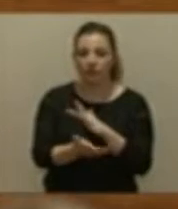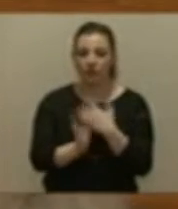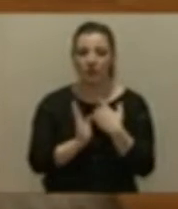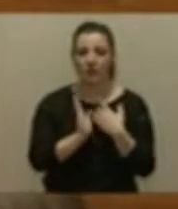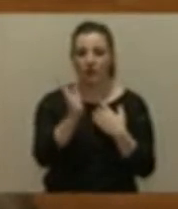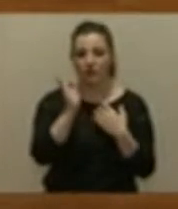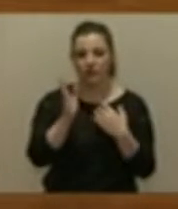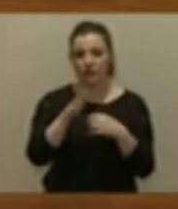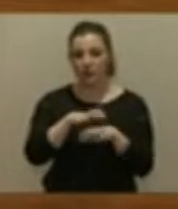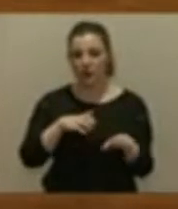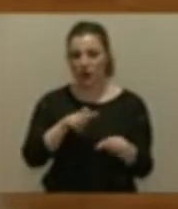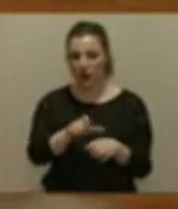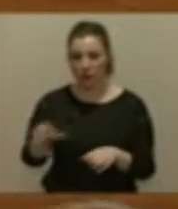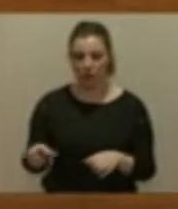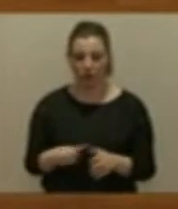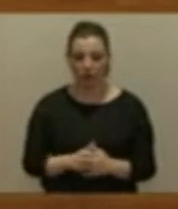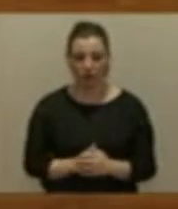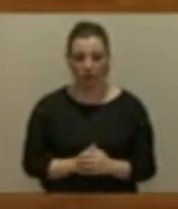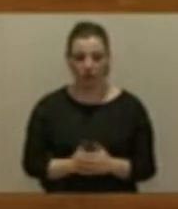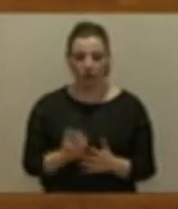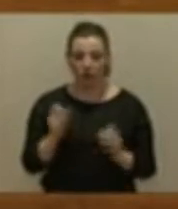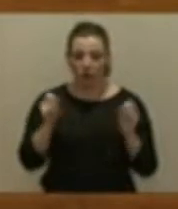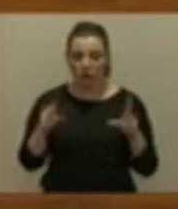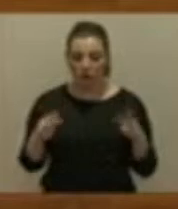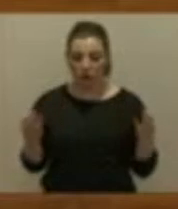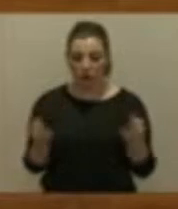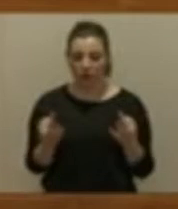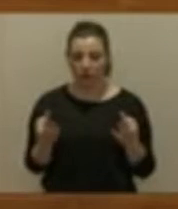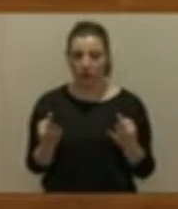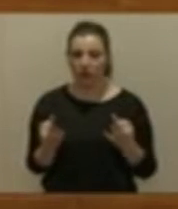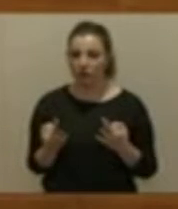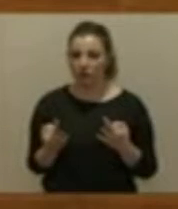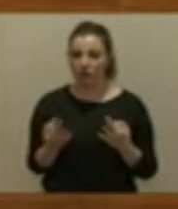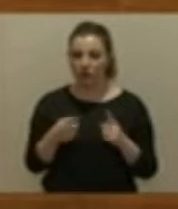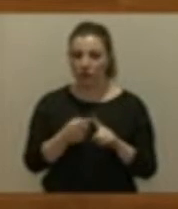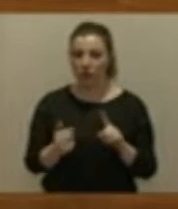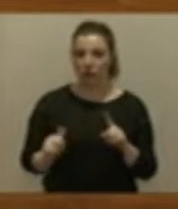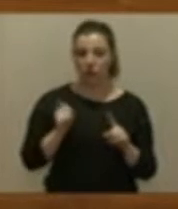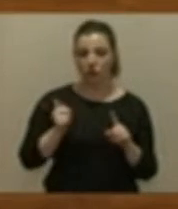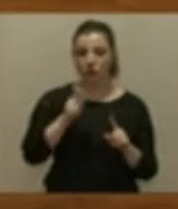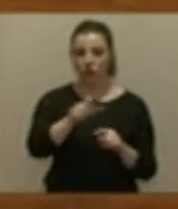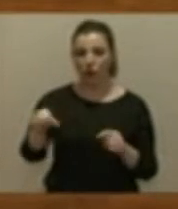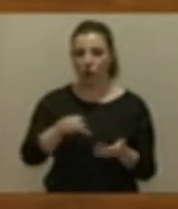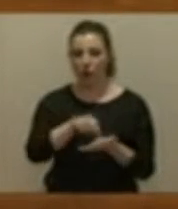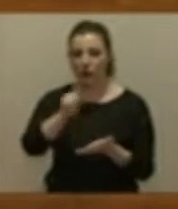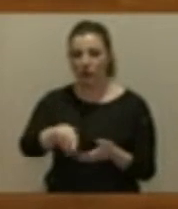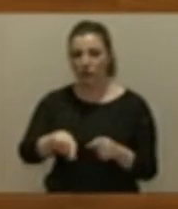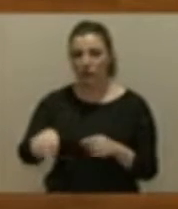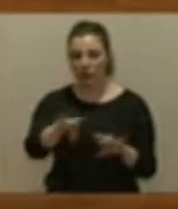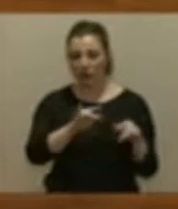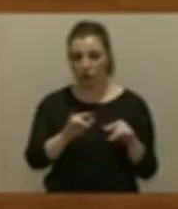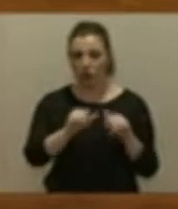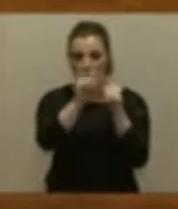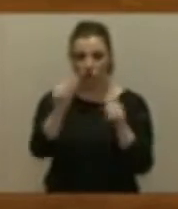mayor parte de la población. Y lo peor, ha dado lugar a abusos con la ciudadanía y el territorio. El